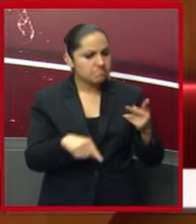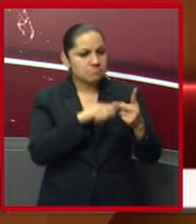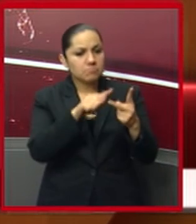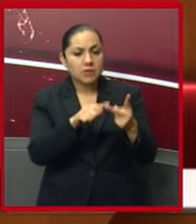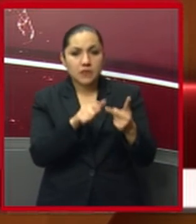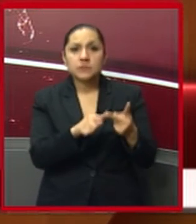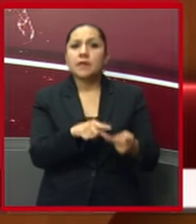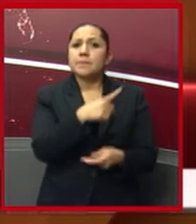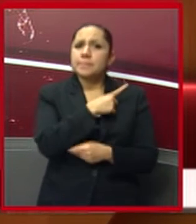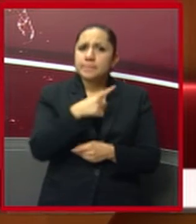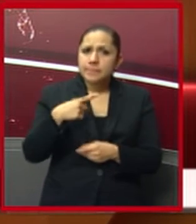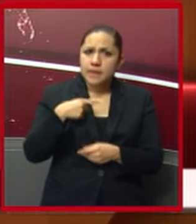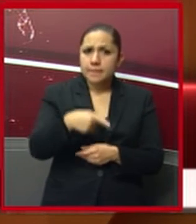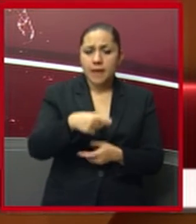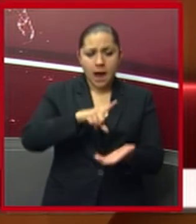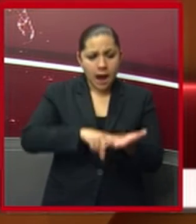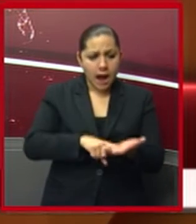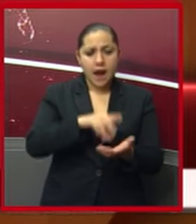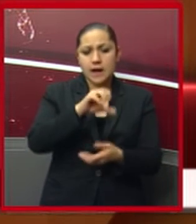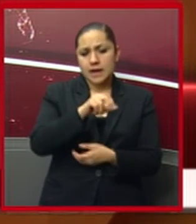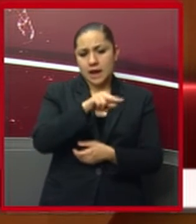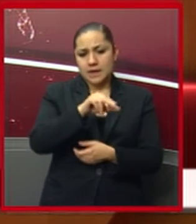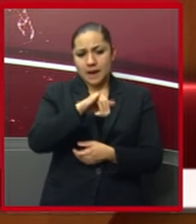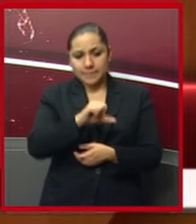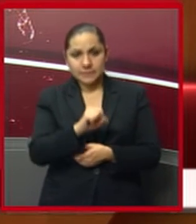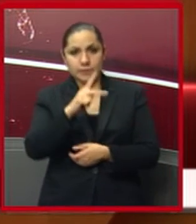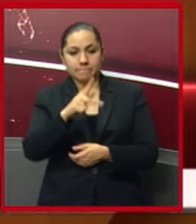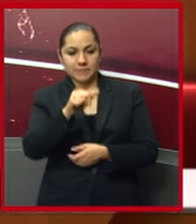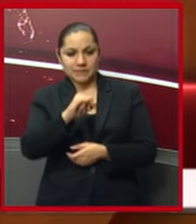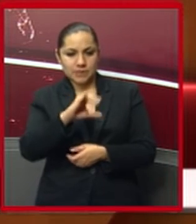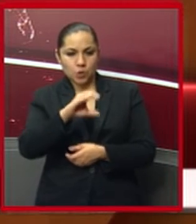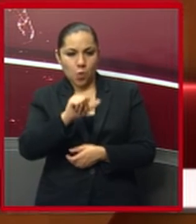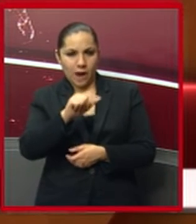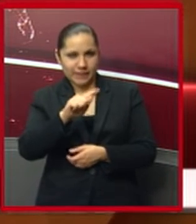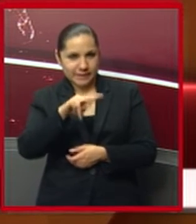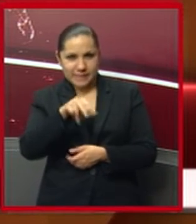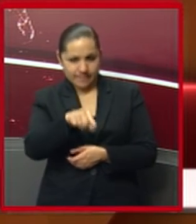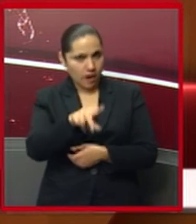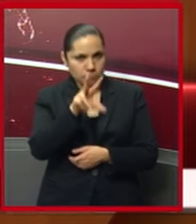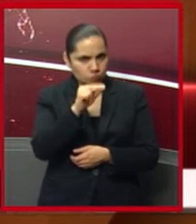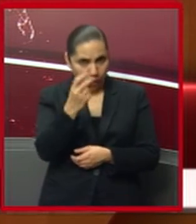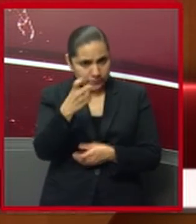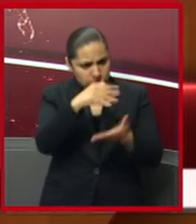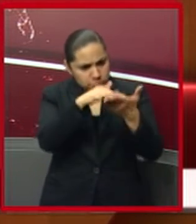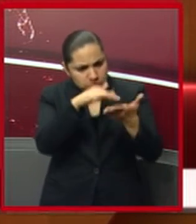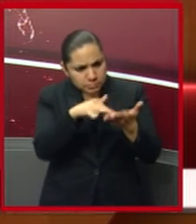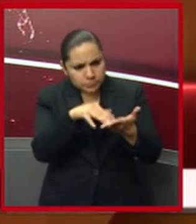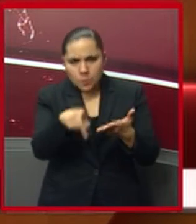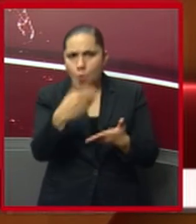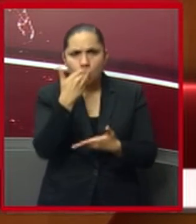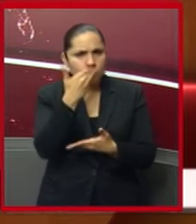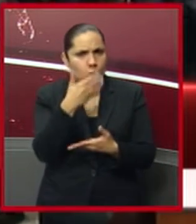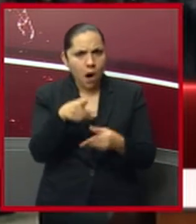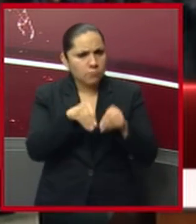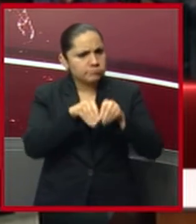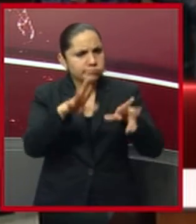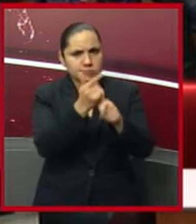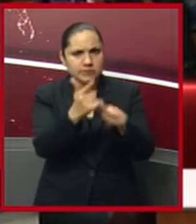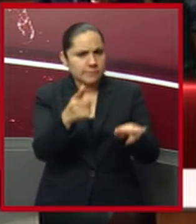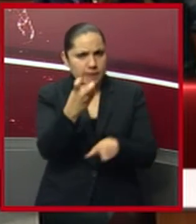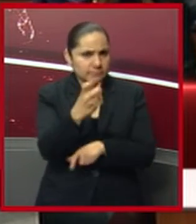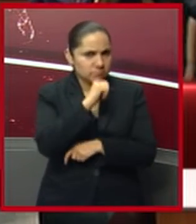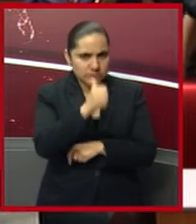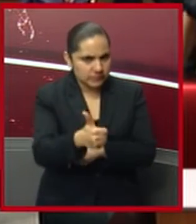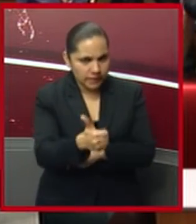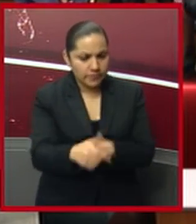la cannabis no psicoactiva. Como está redactada, no se libera la cannabis no psicoactiva. Y